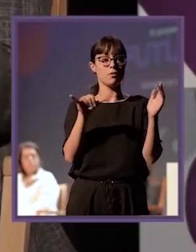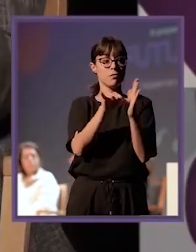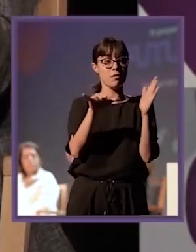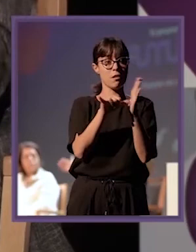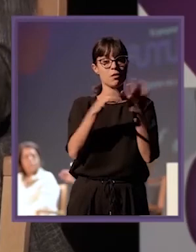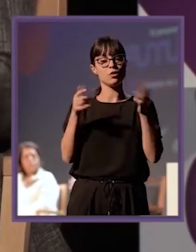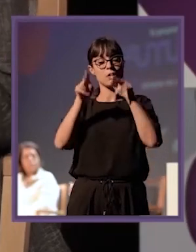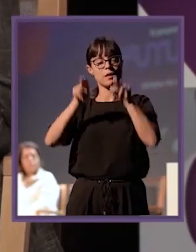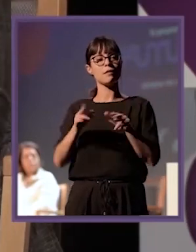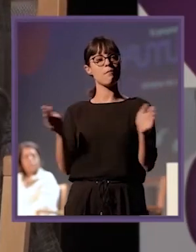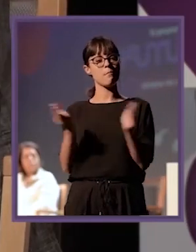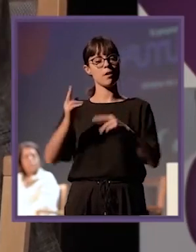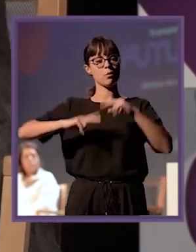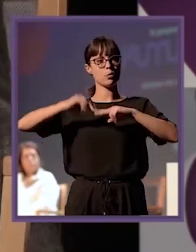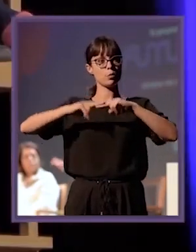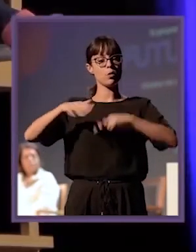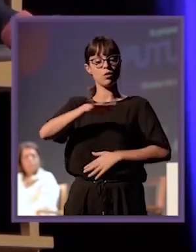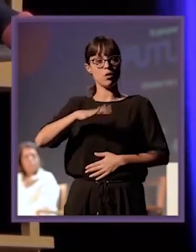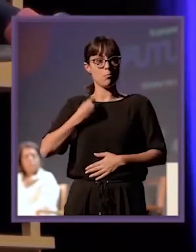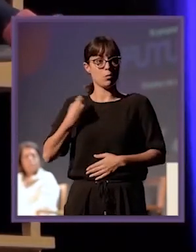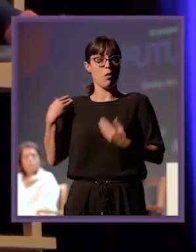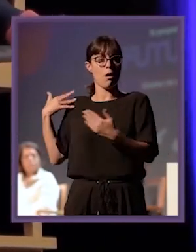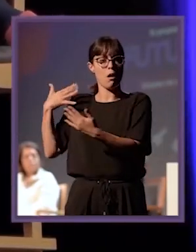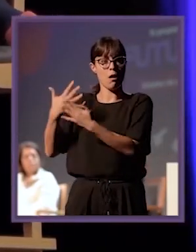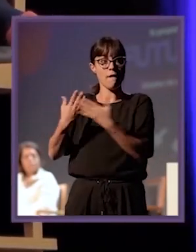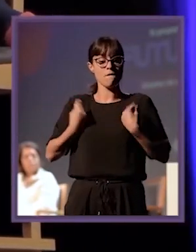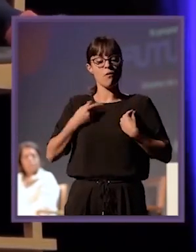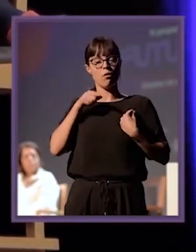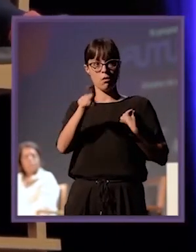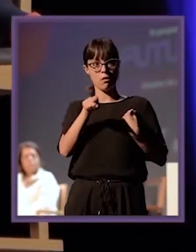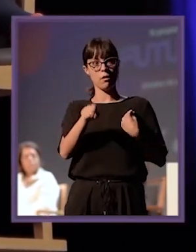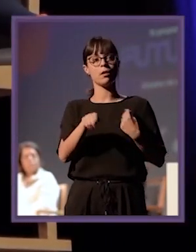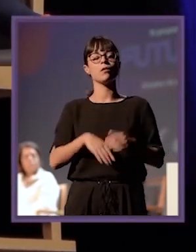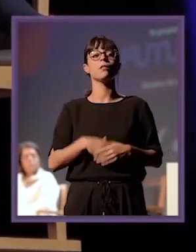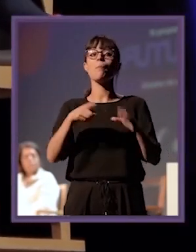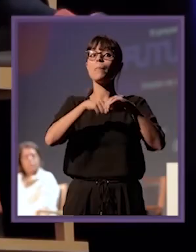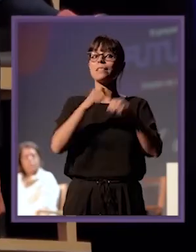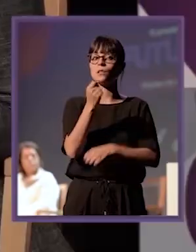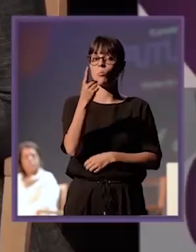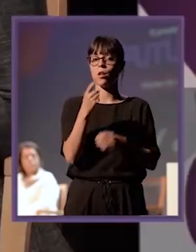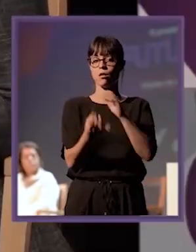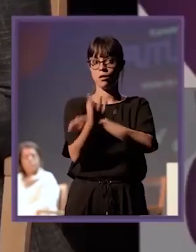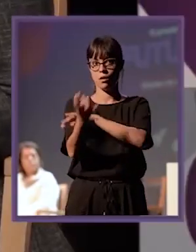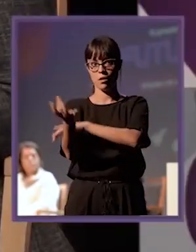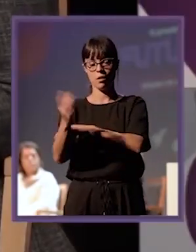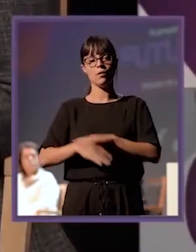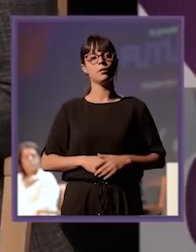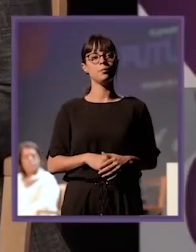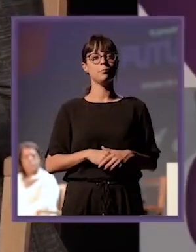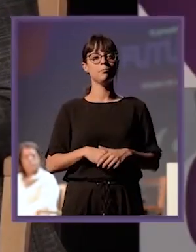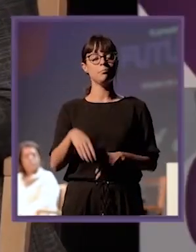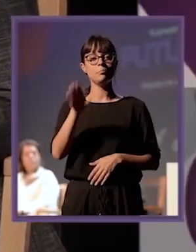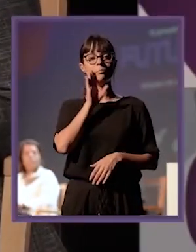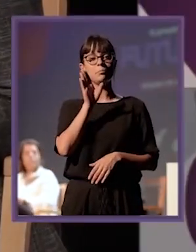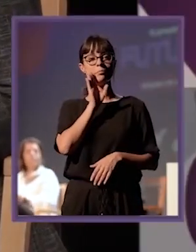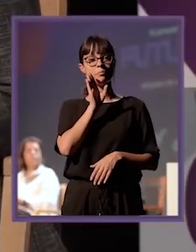pequeña residencia en el lugar en el que vive. Y eso vamos también a crear 1.000 plazas. Y lo que decía también antes